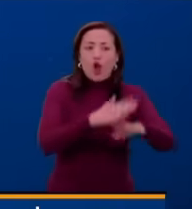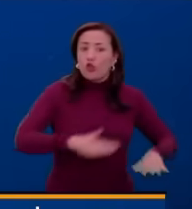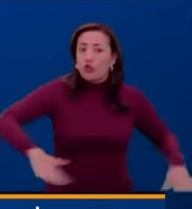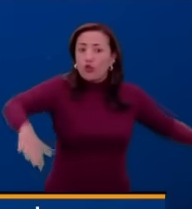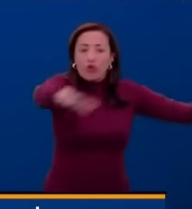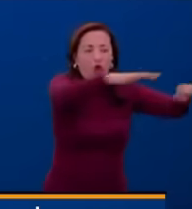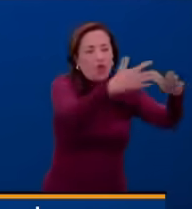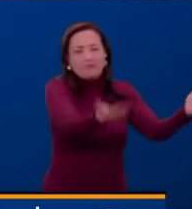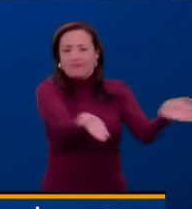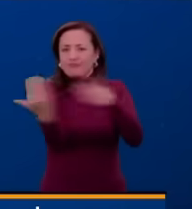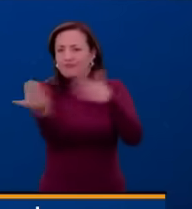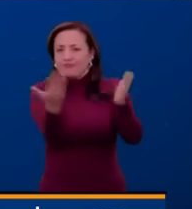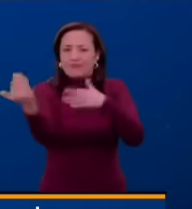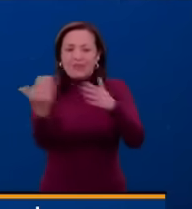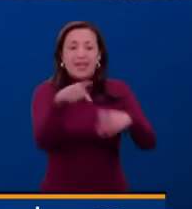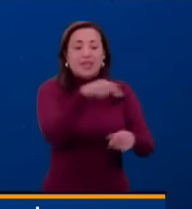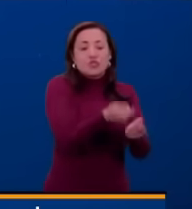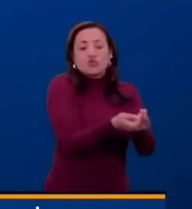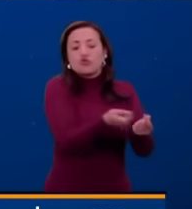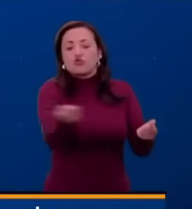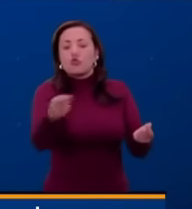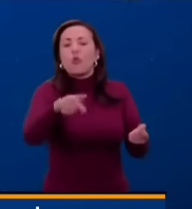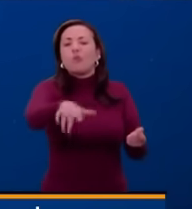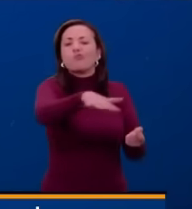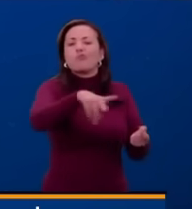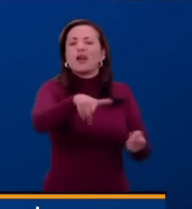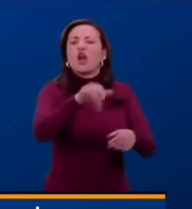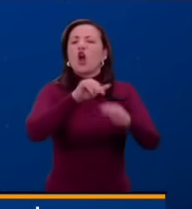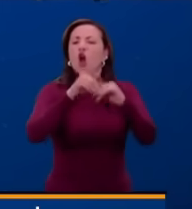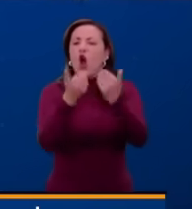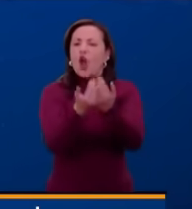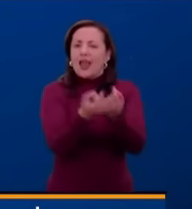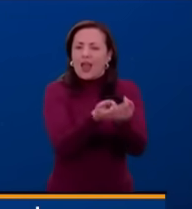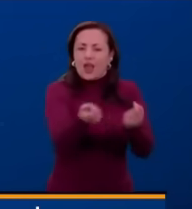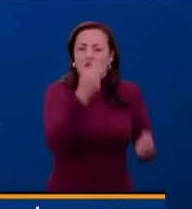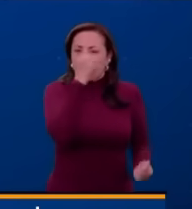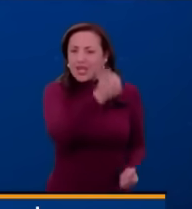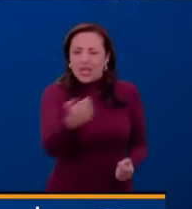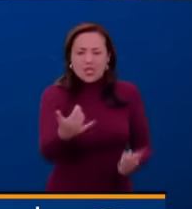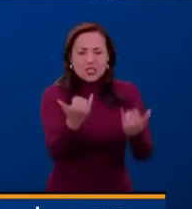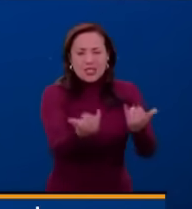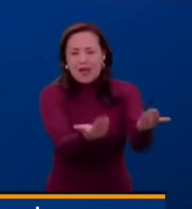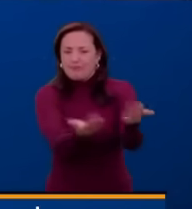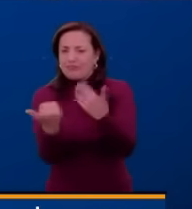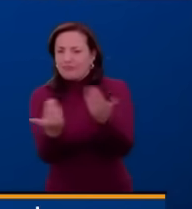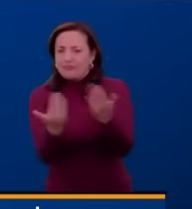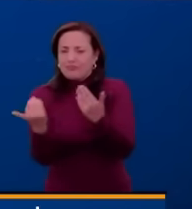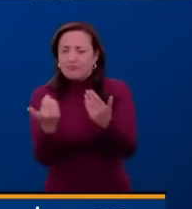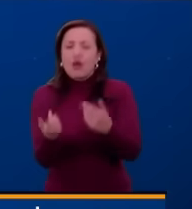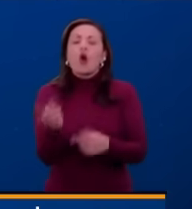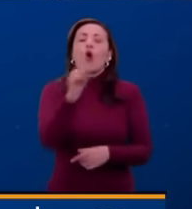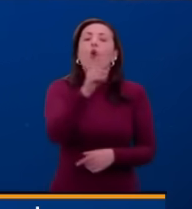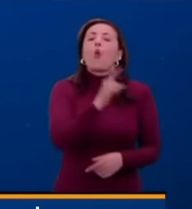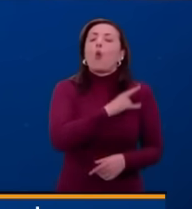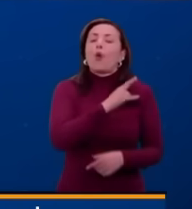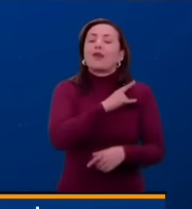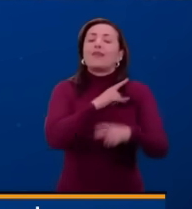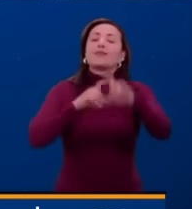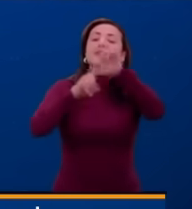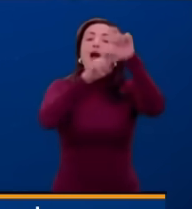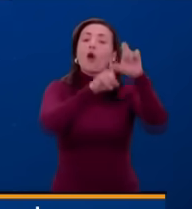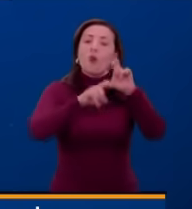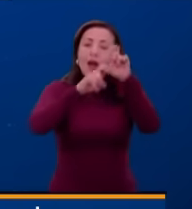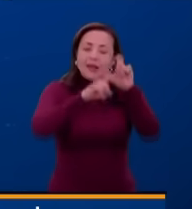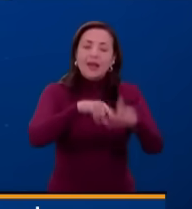recordemos que al lado de este Batallón queda una institución educativa los niños fueron evacuados al igual que la universidad de la guajira Y el personal del